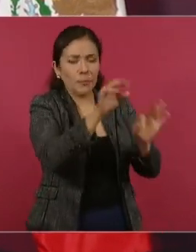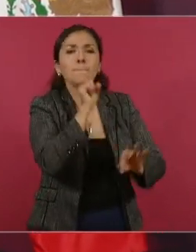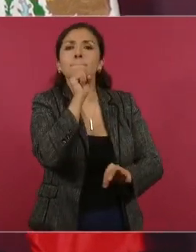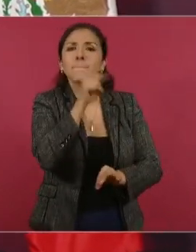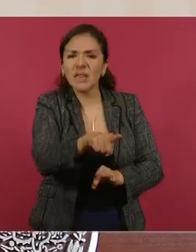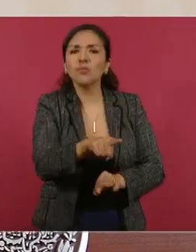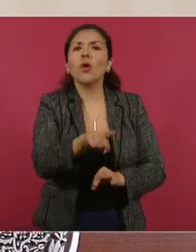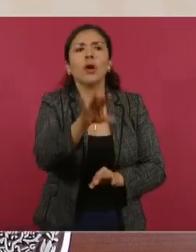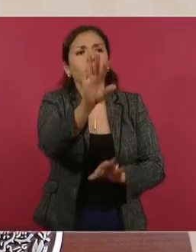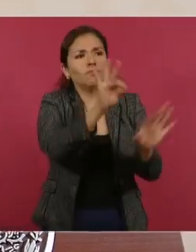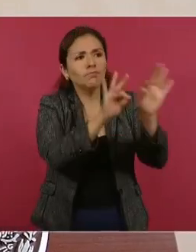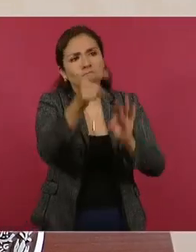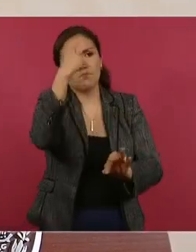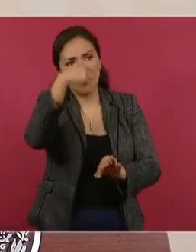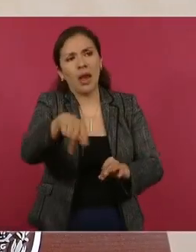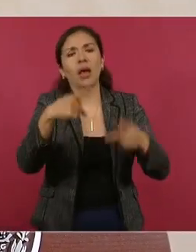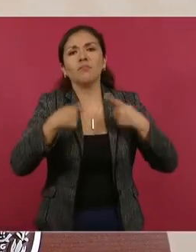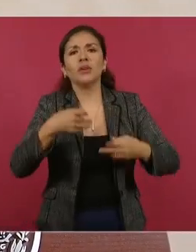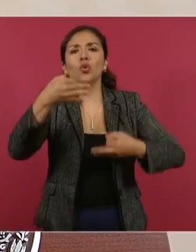integrantes de un tribunal